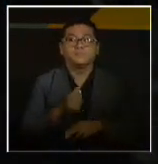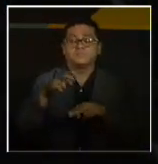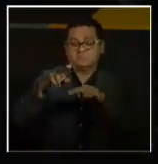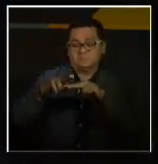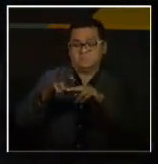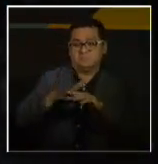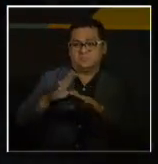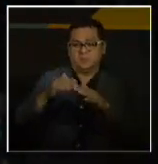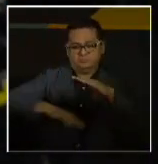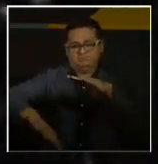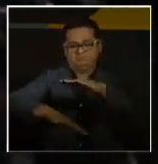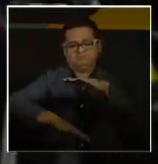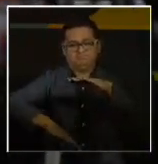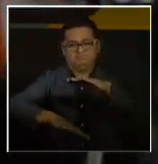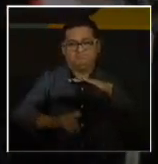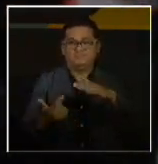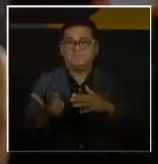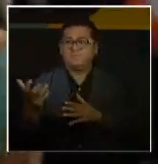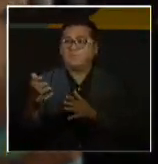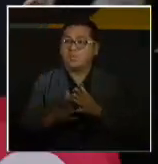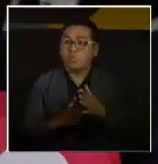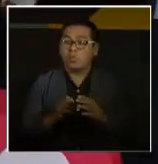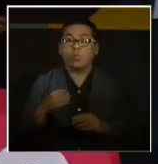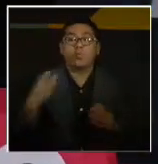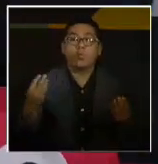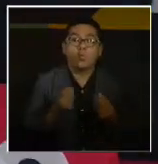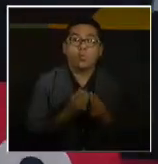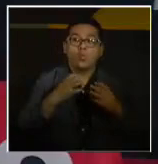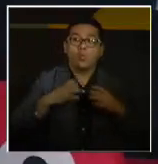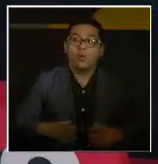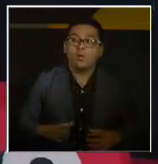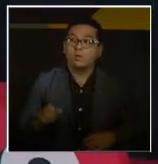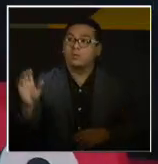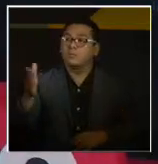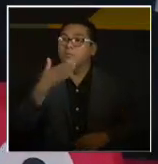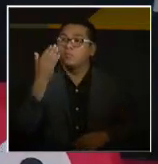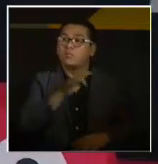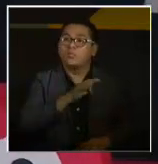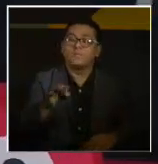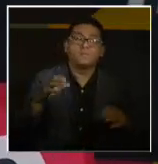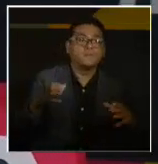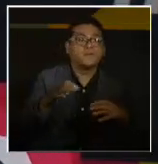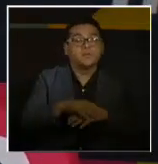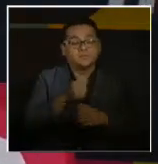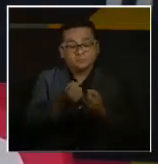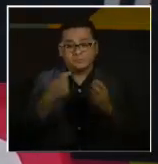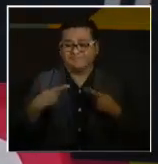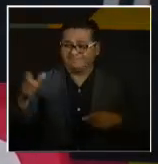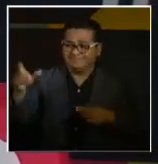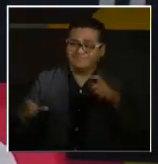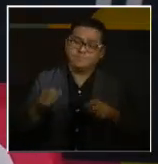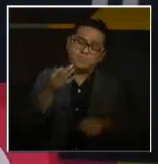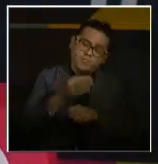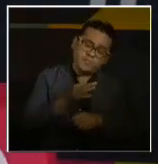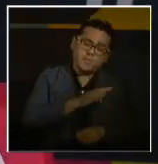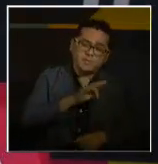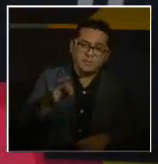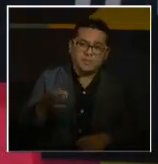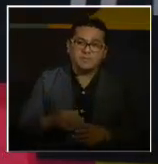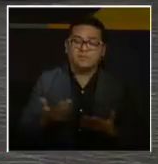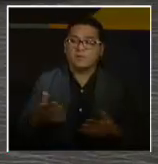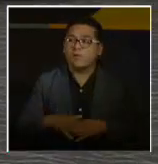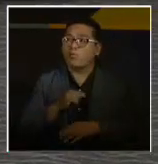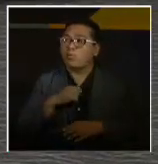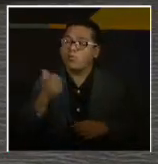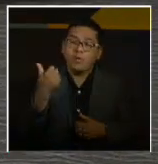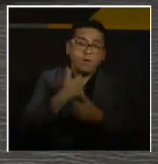sentar las bases de las licitaciones junto con los cuerpos colegiados, la sociedad civil, para que en un momento dado esto sea